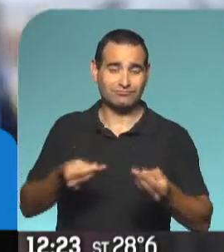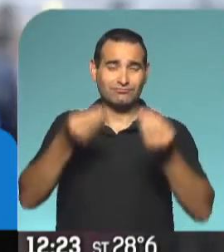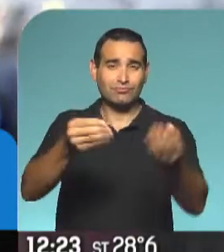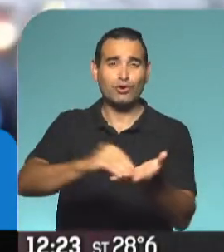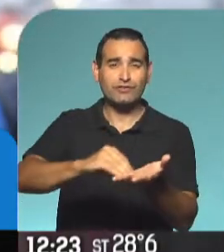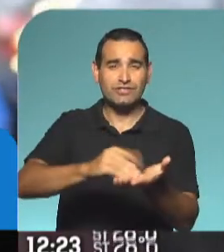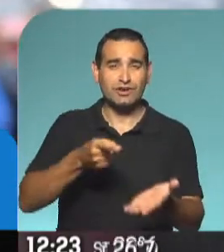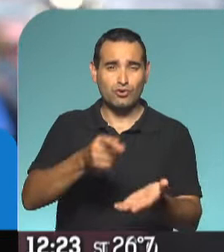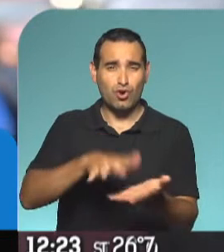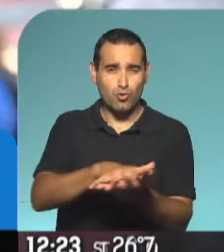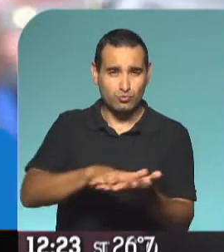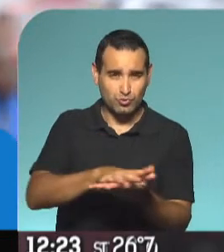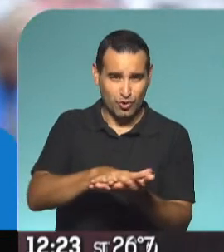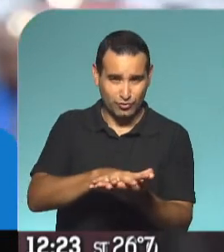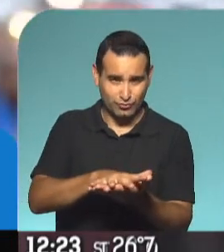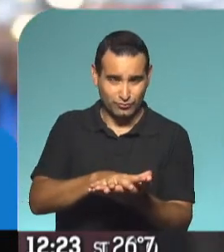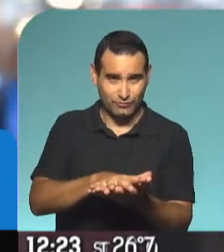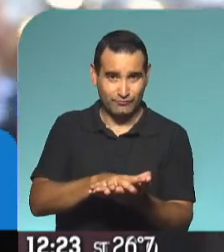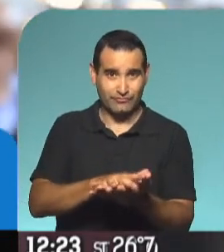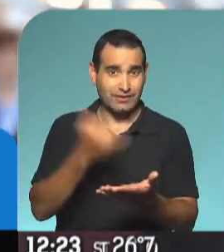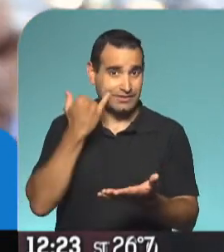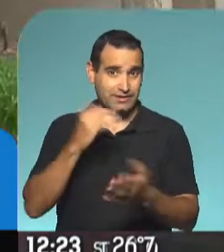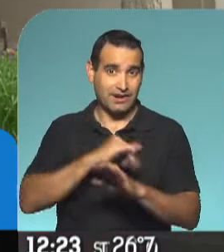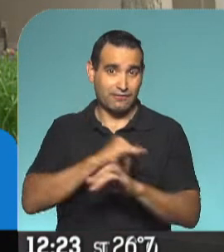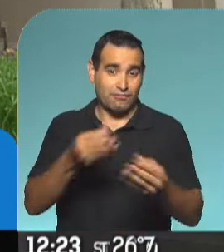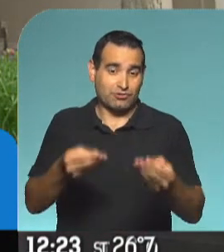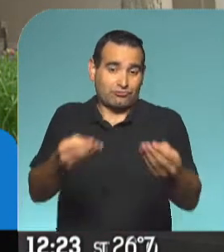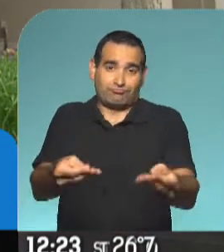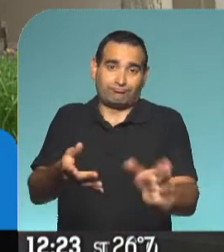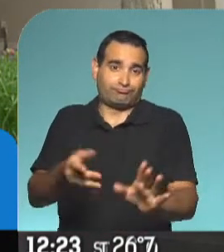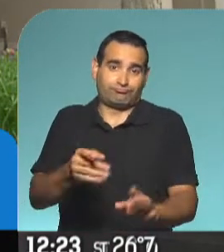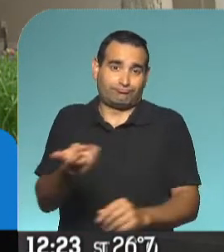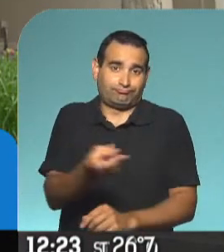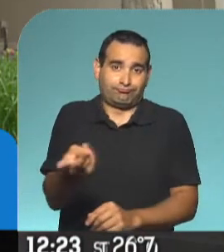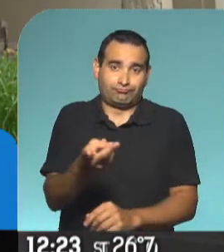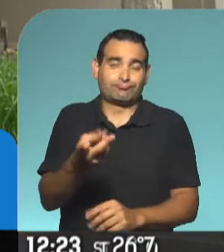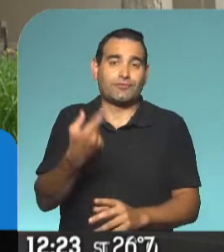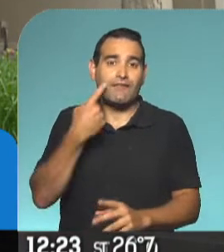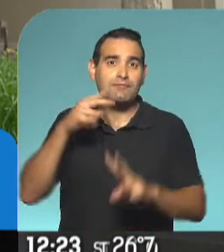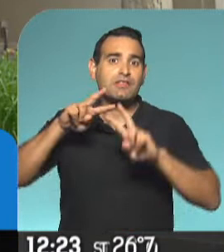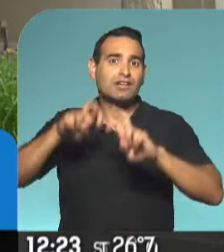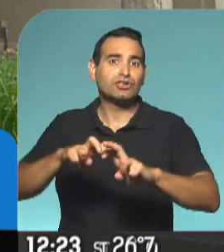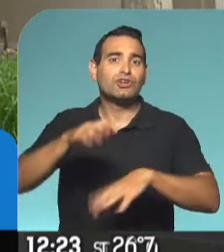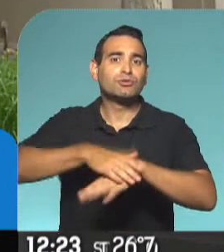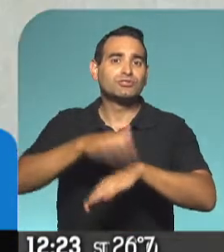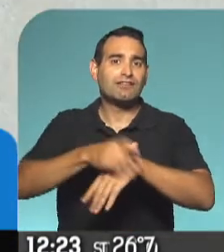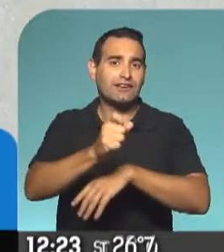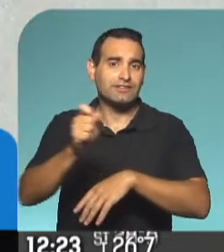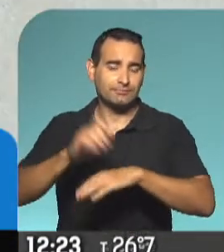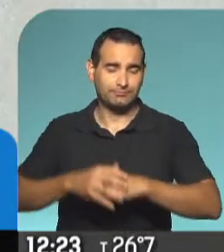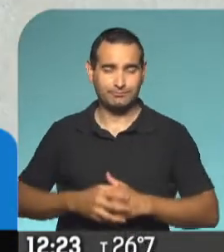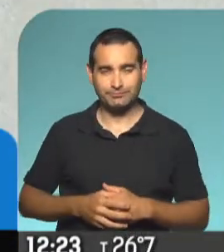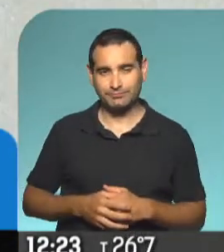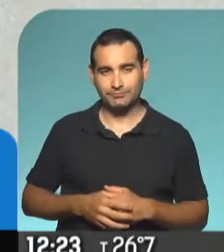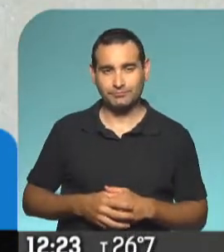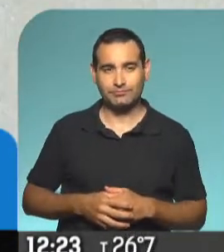Anticorrupción. Entonces, a partir de ahí deberá determinarse efectivamente si existen o no responsabilidades.